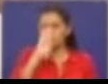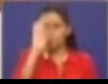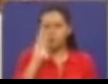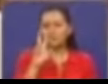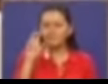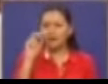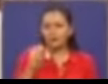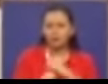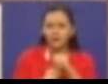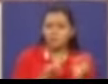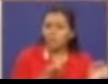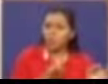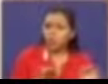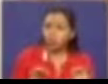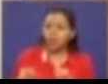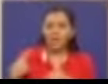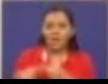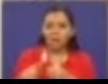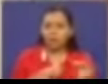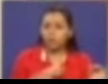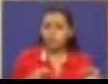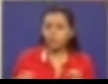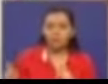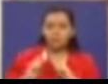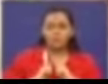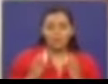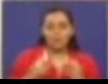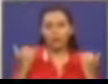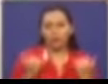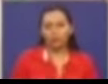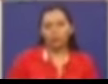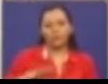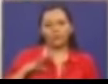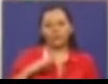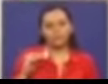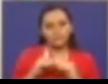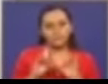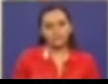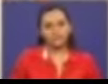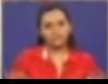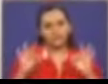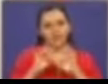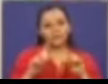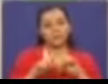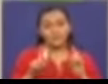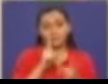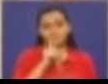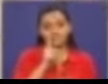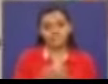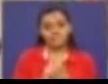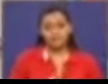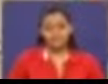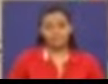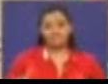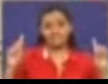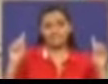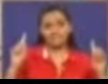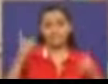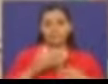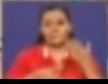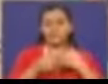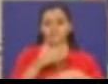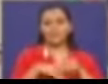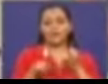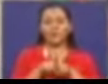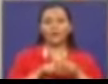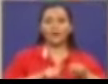años, para los quiteños, para las quiteñas, es un orgullo, es algo importantísimo, pero realmente se diferencia tanto de lo que vemos en